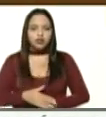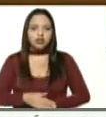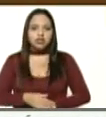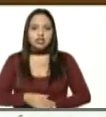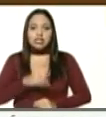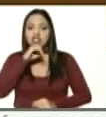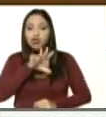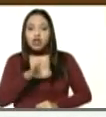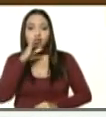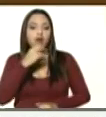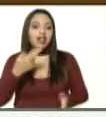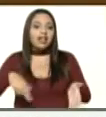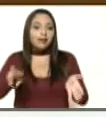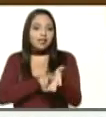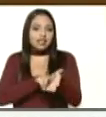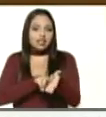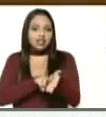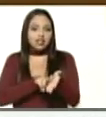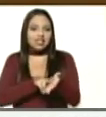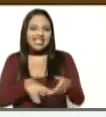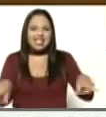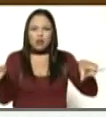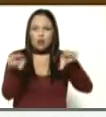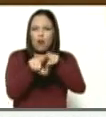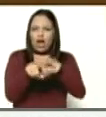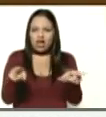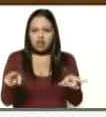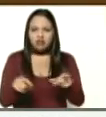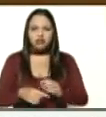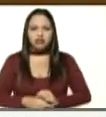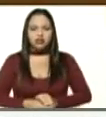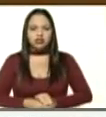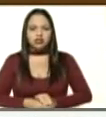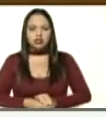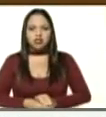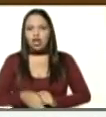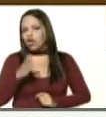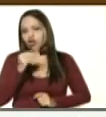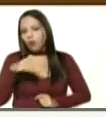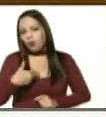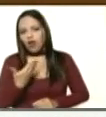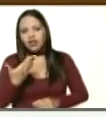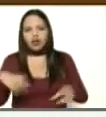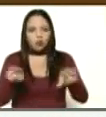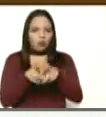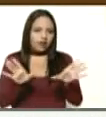no se repite de manera exacta, porque no podría ser así,